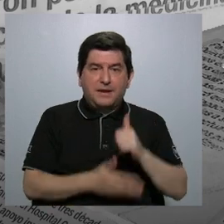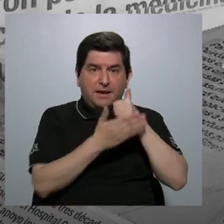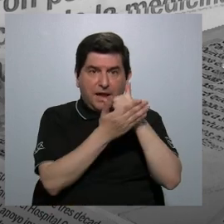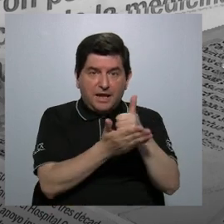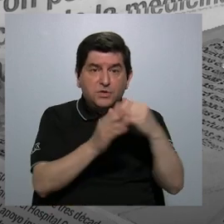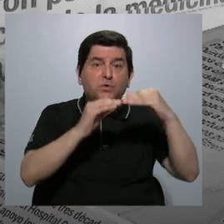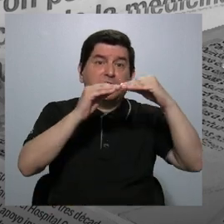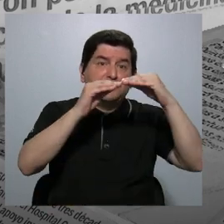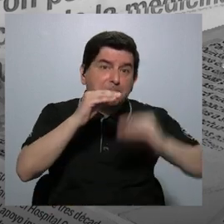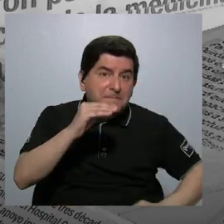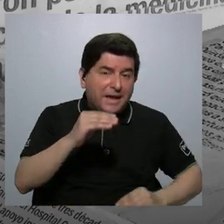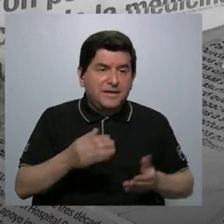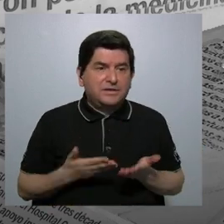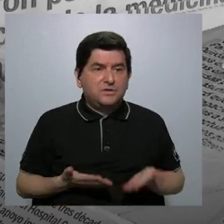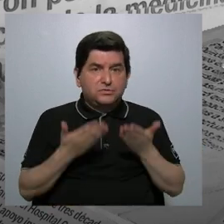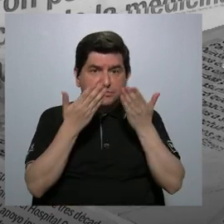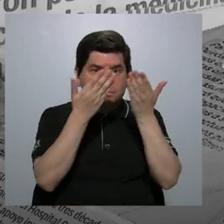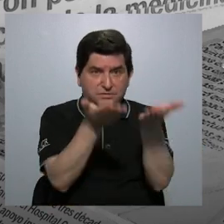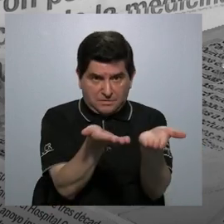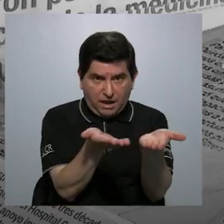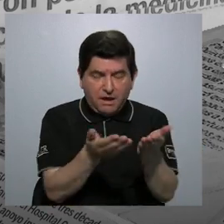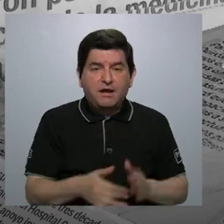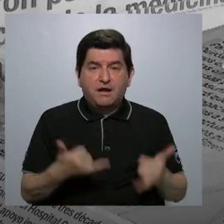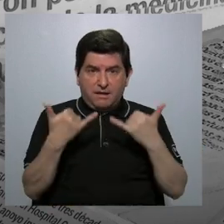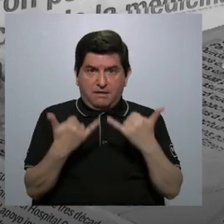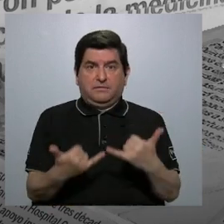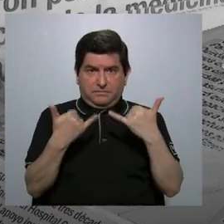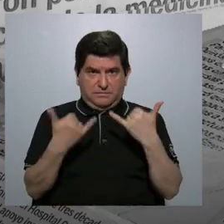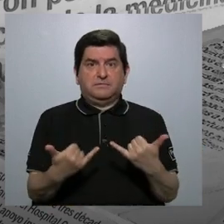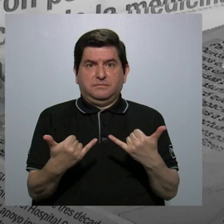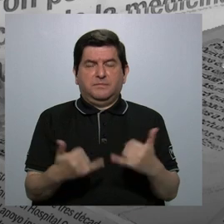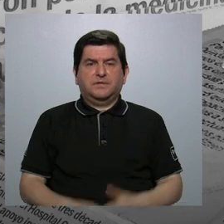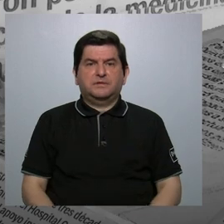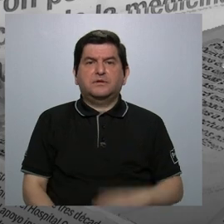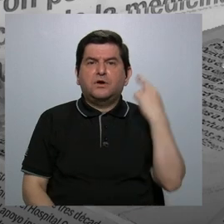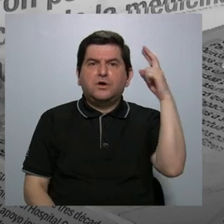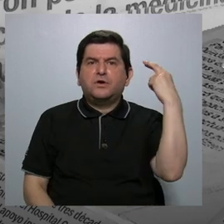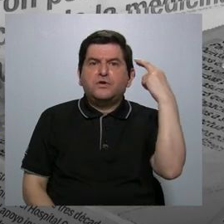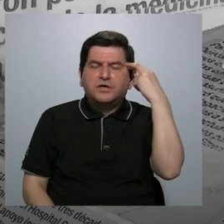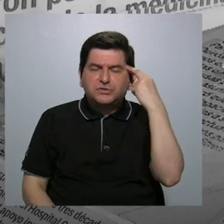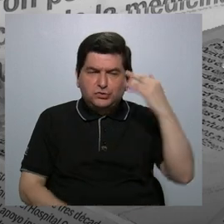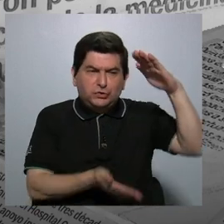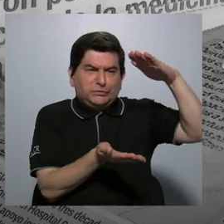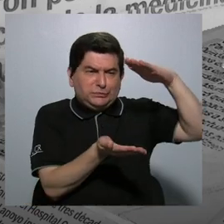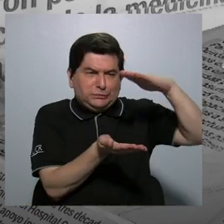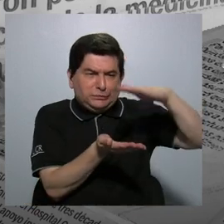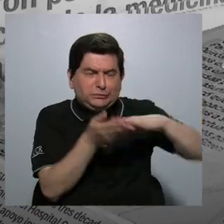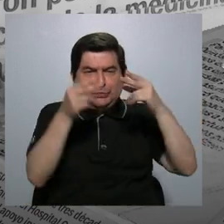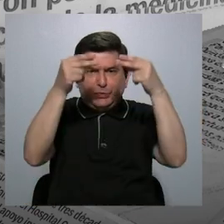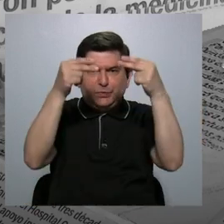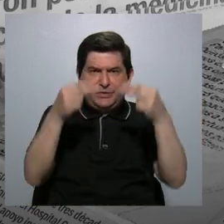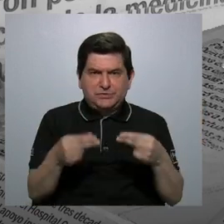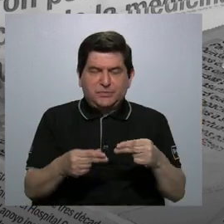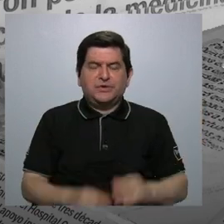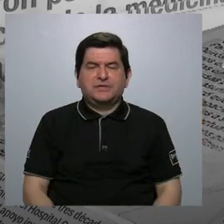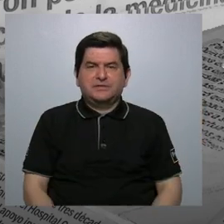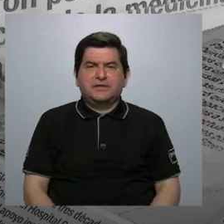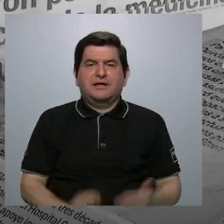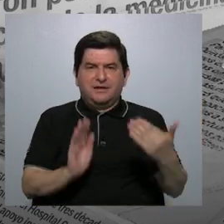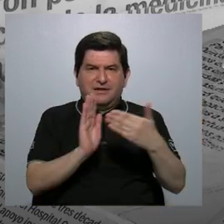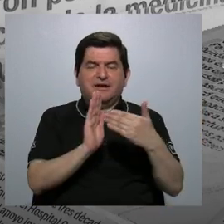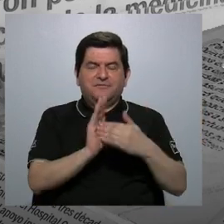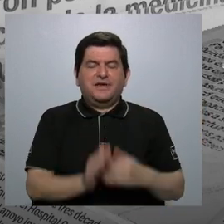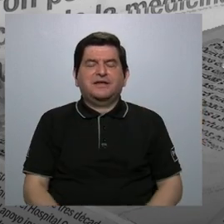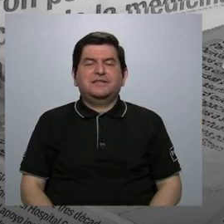bonos menos que se están otorgando en este momento debido a los recortes presupuestarios que ha experimentado el